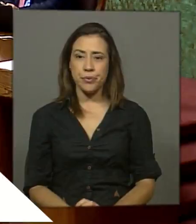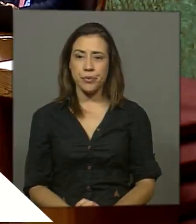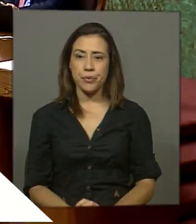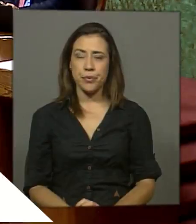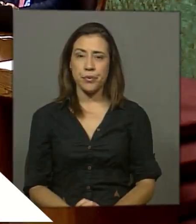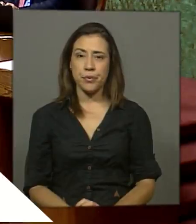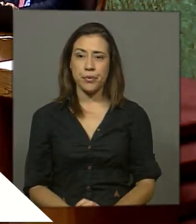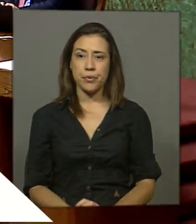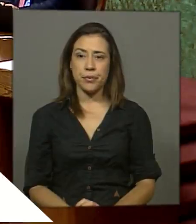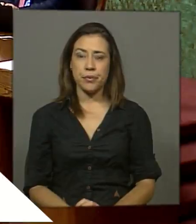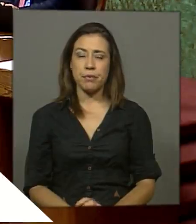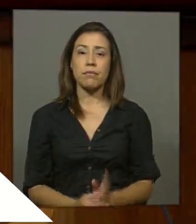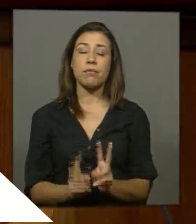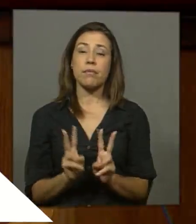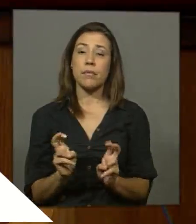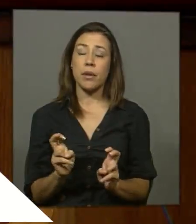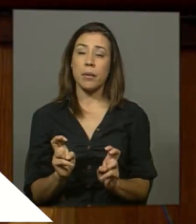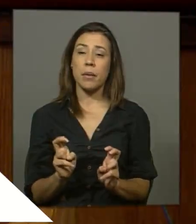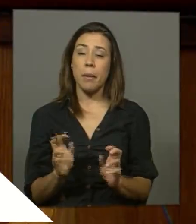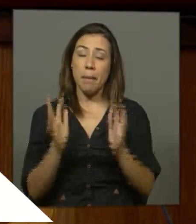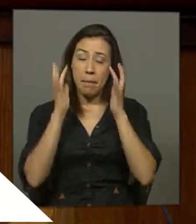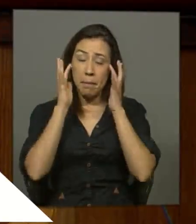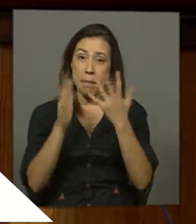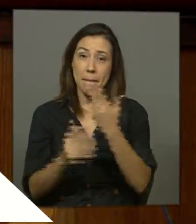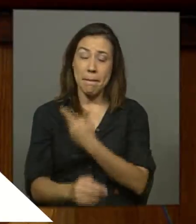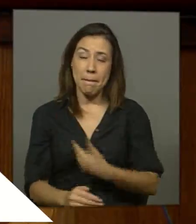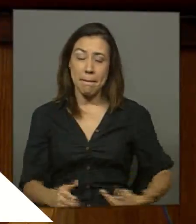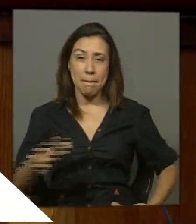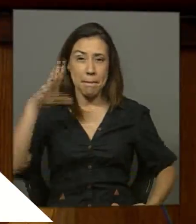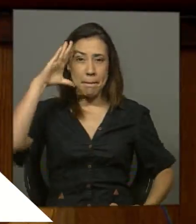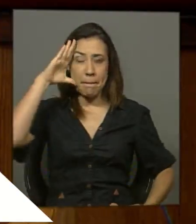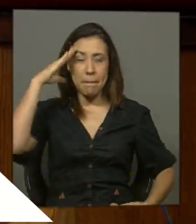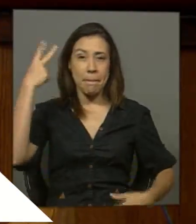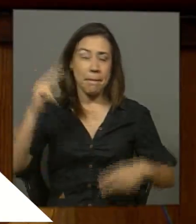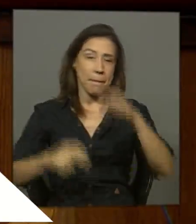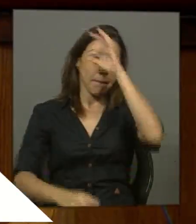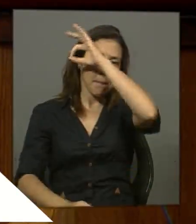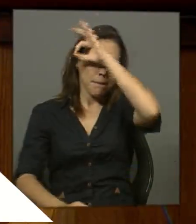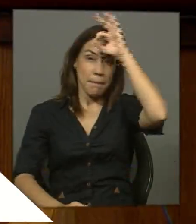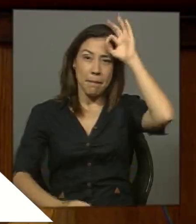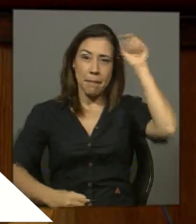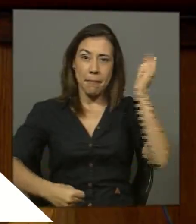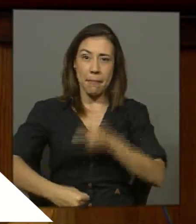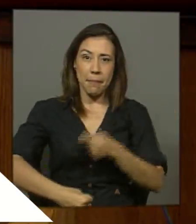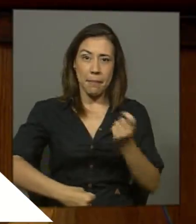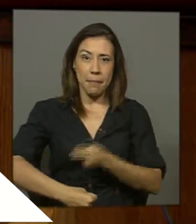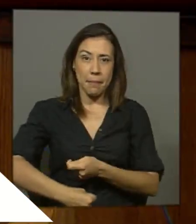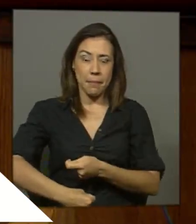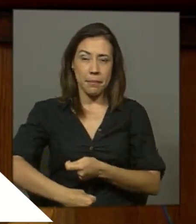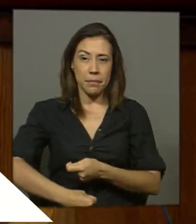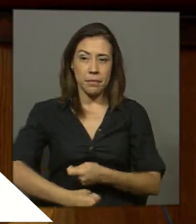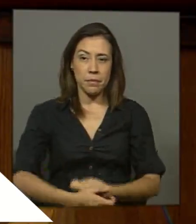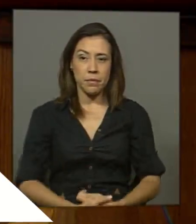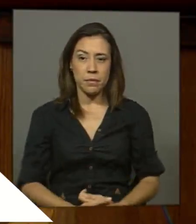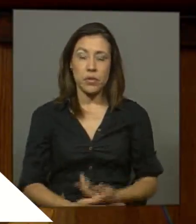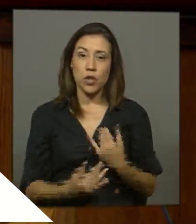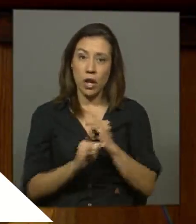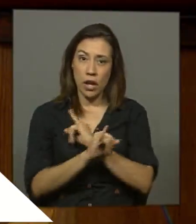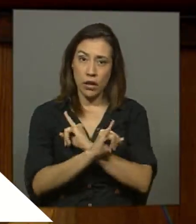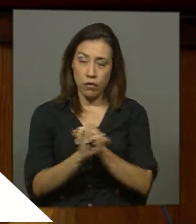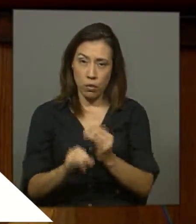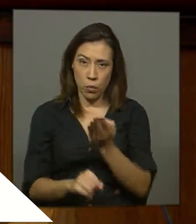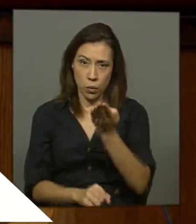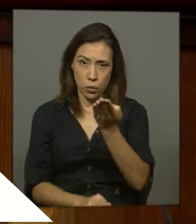ministro respecto de la preocupación de la presidenta Bach por laan le informa a usted